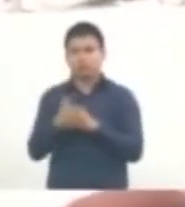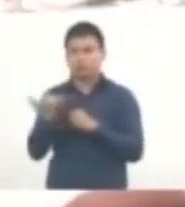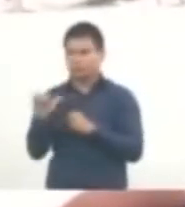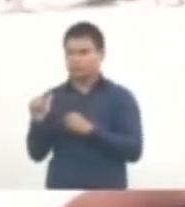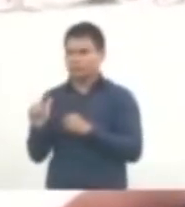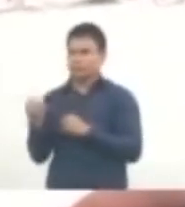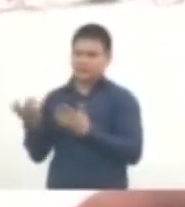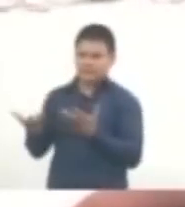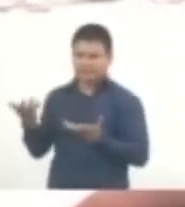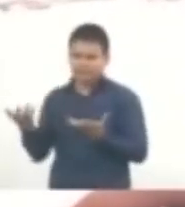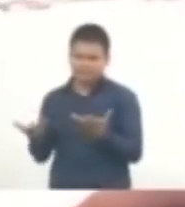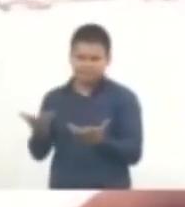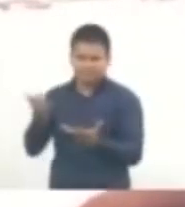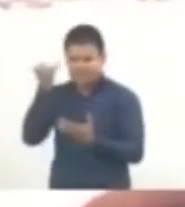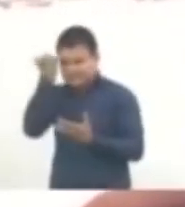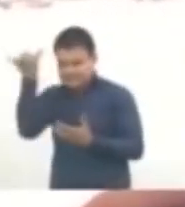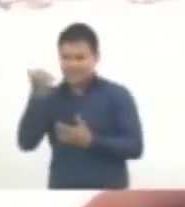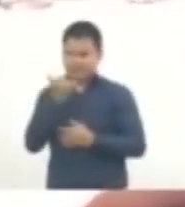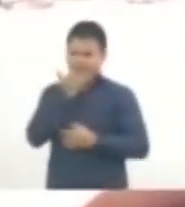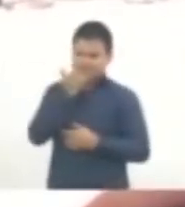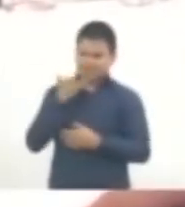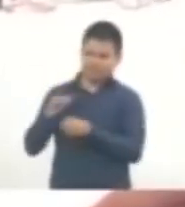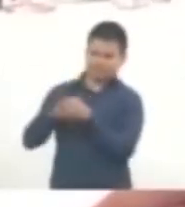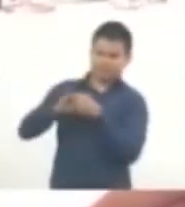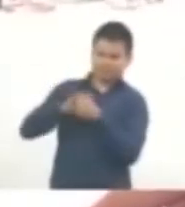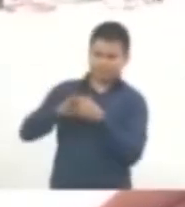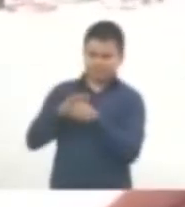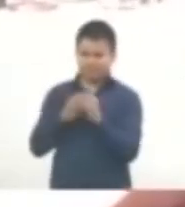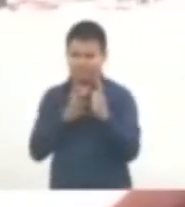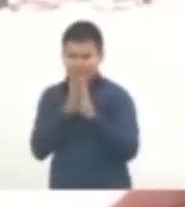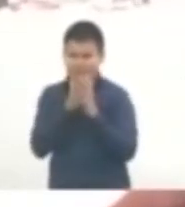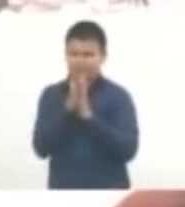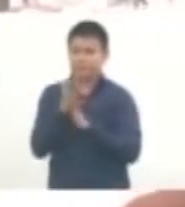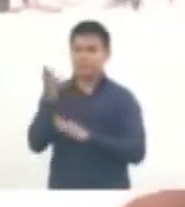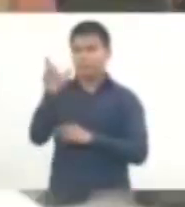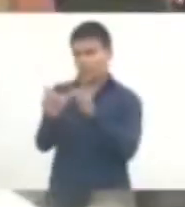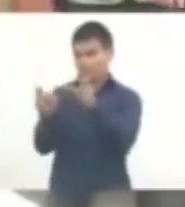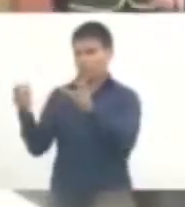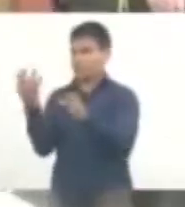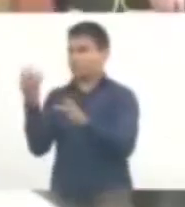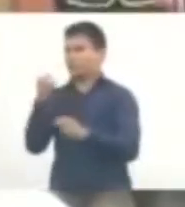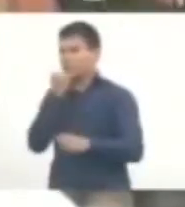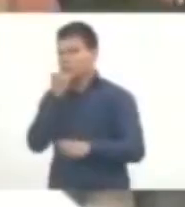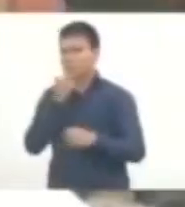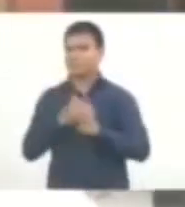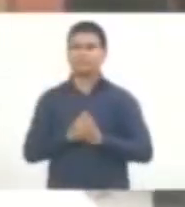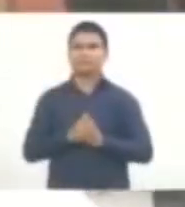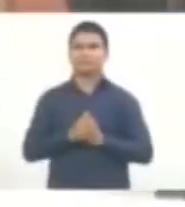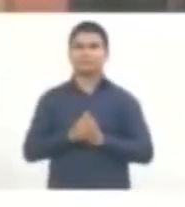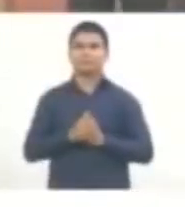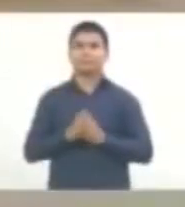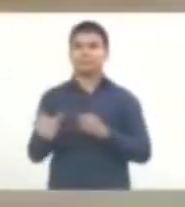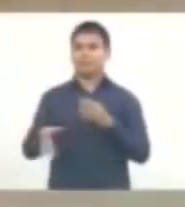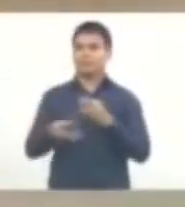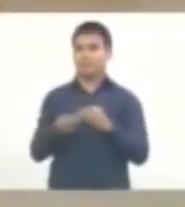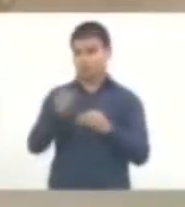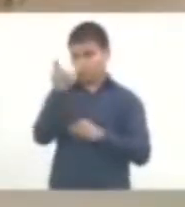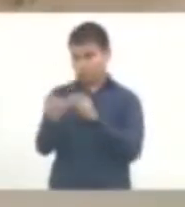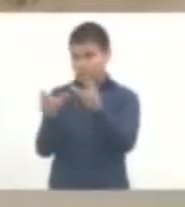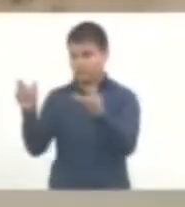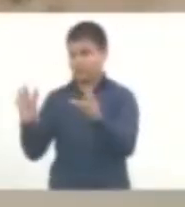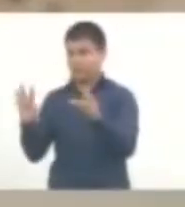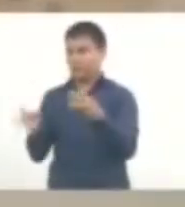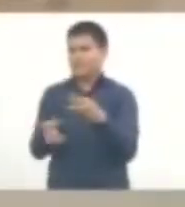ya una hipótesis sólida de lo que ocurrió con esas 4 personas que desaparecieron. 4 personas más se mantienen desaparecidas